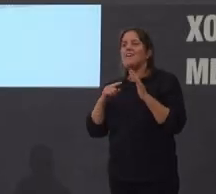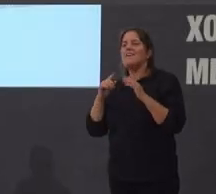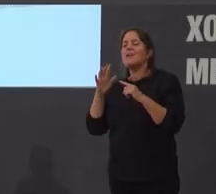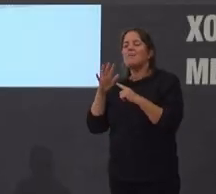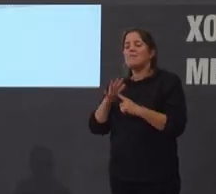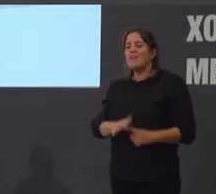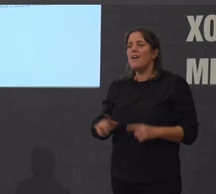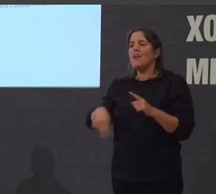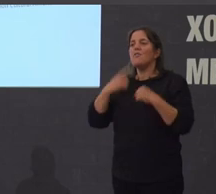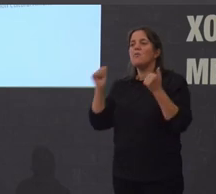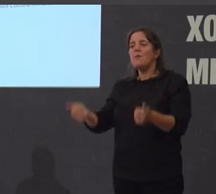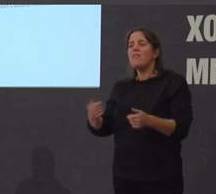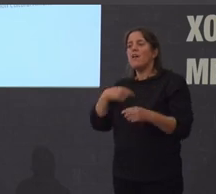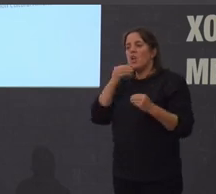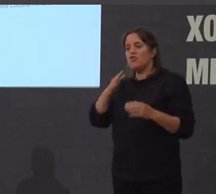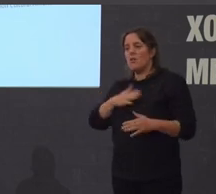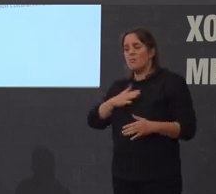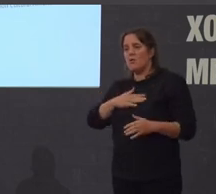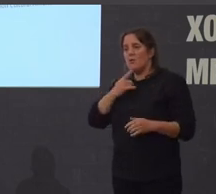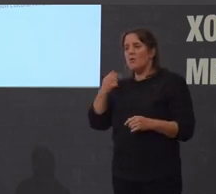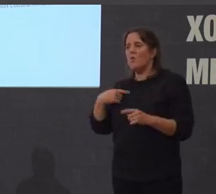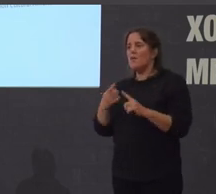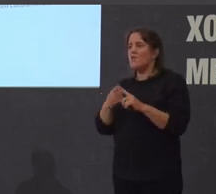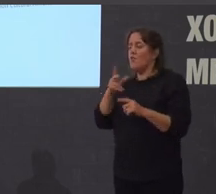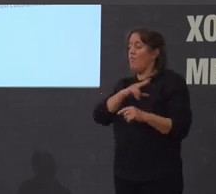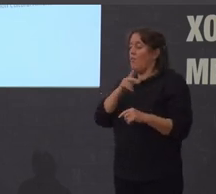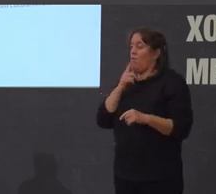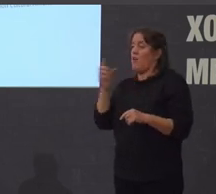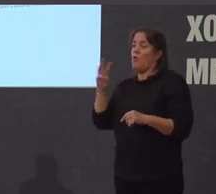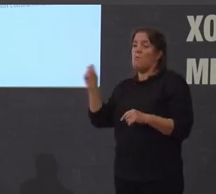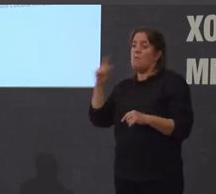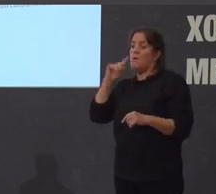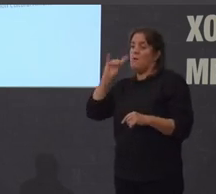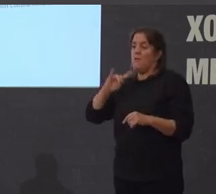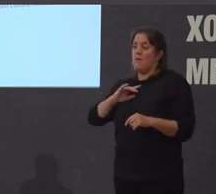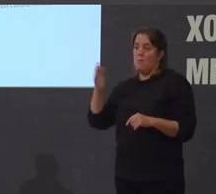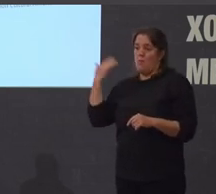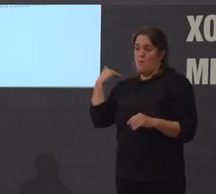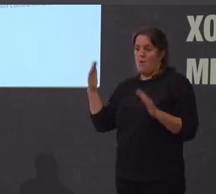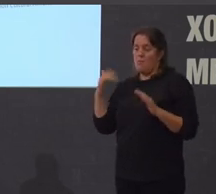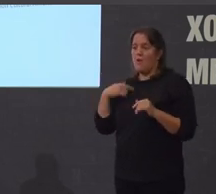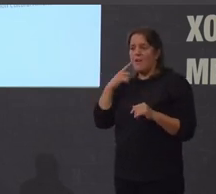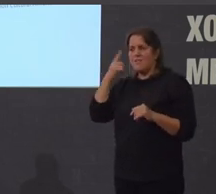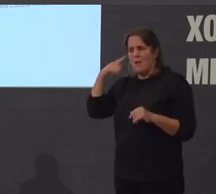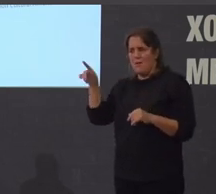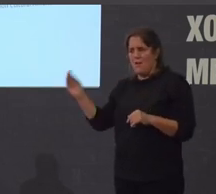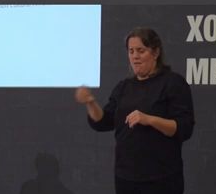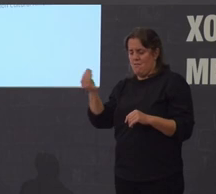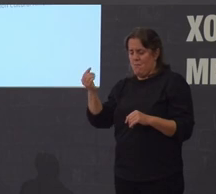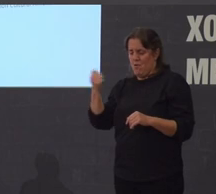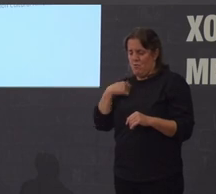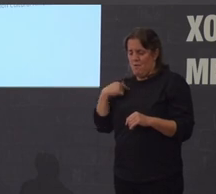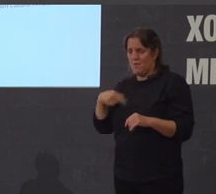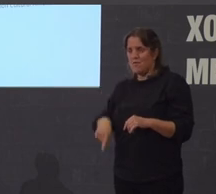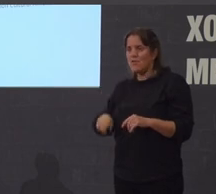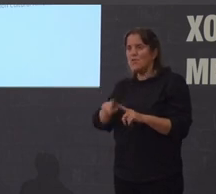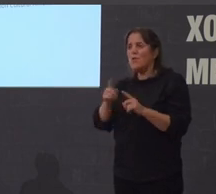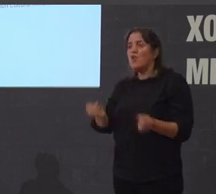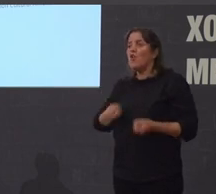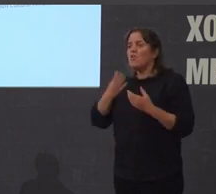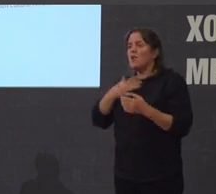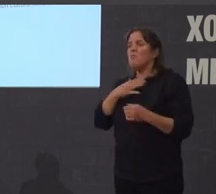niña propia historia siempre está leyendo veda con pepe por terminado el sabía mejor camino todo que podría